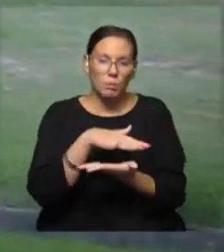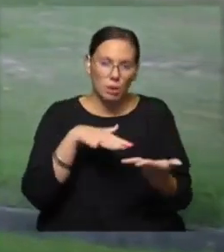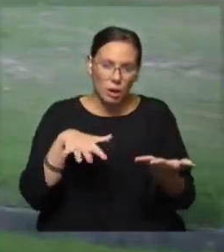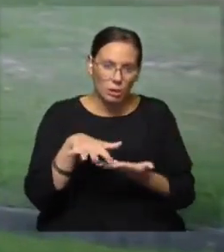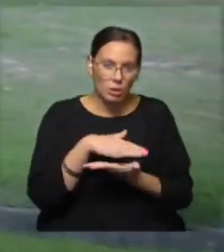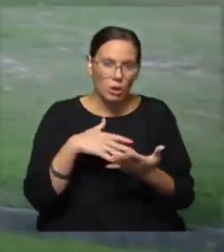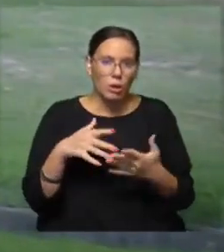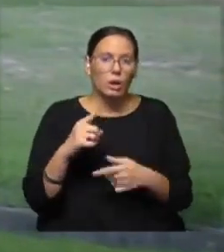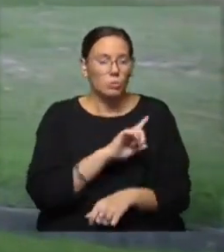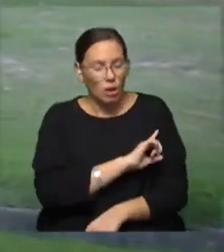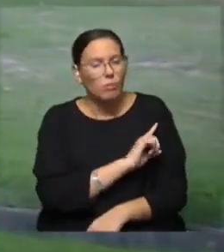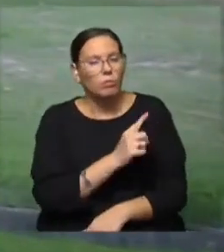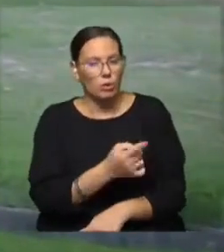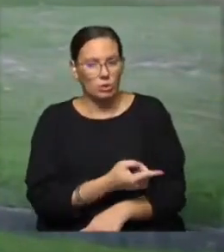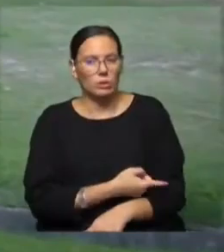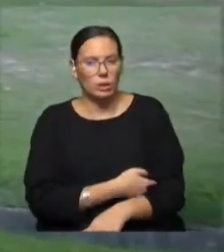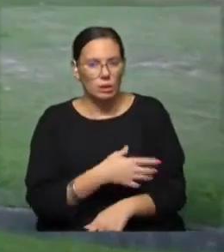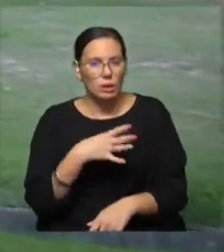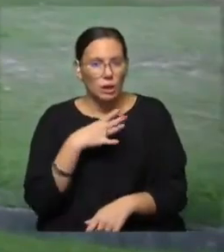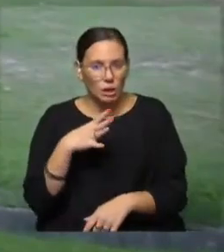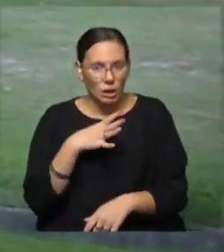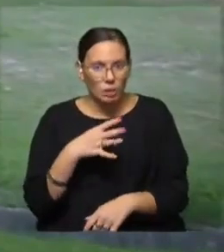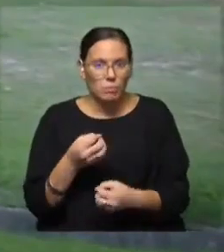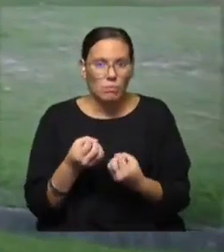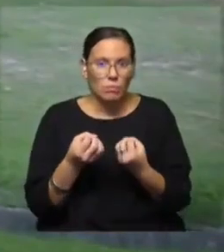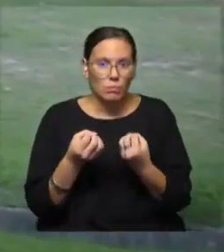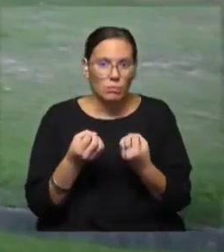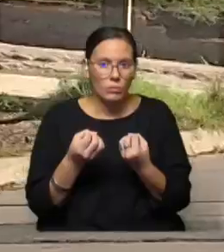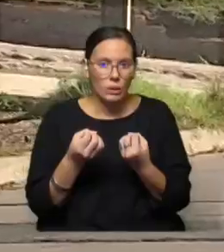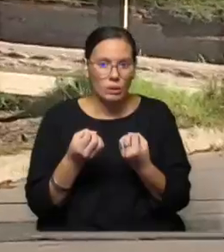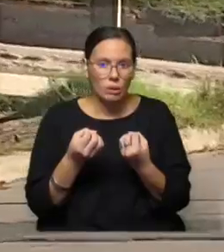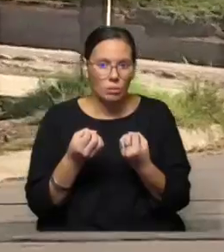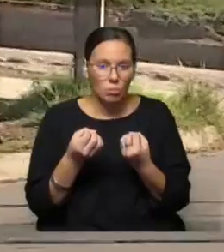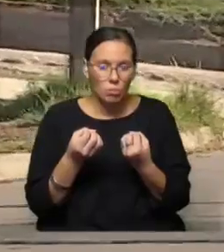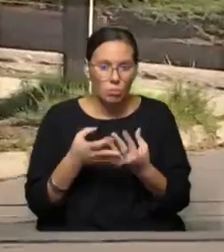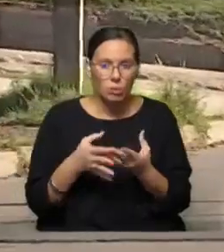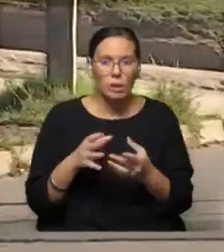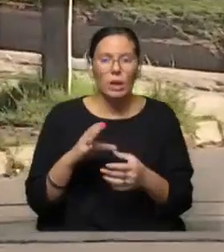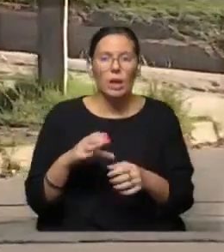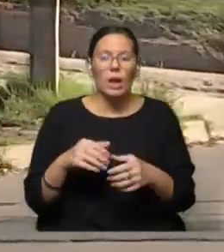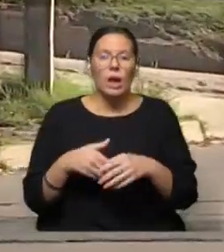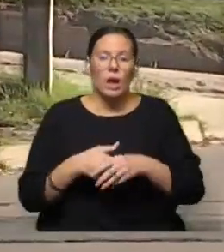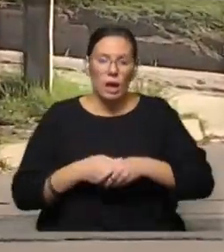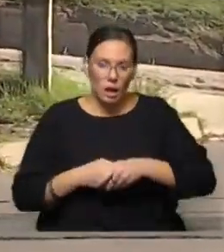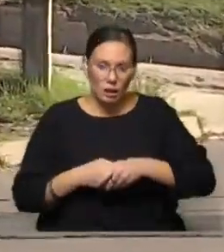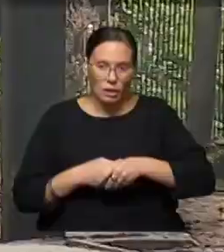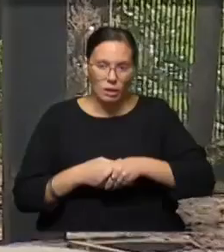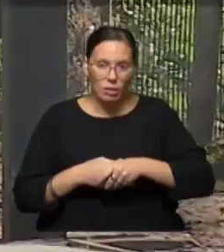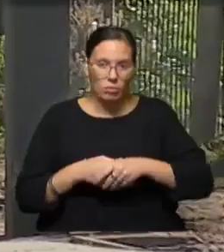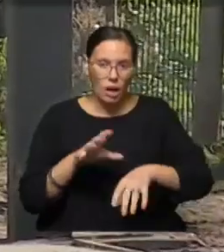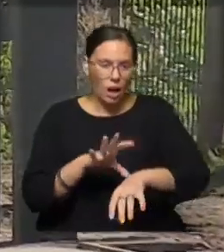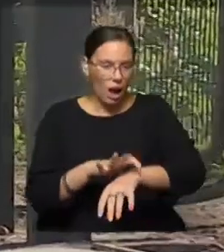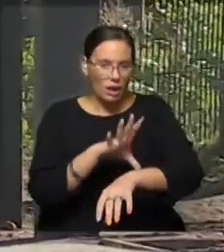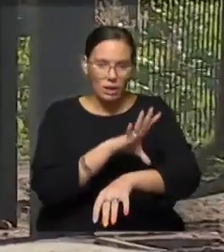de las grandes fortalezas que existen, porque hay desde CAIF hasta jardines